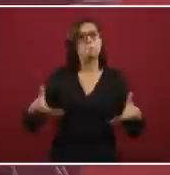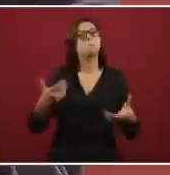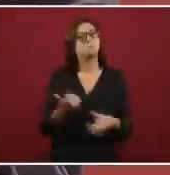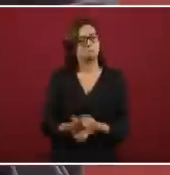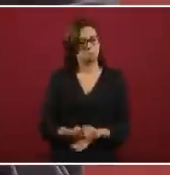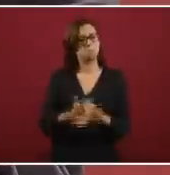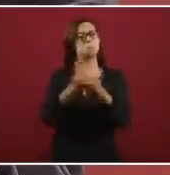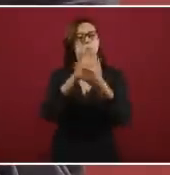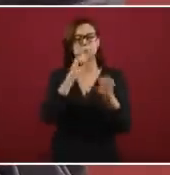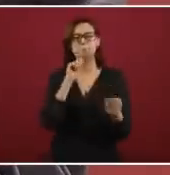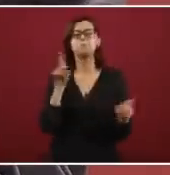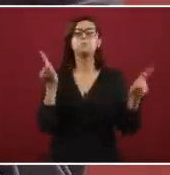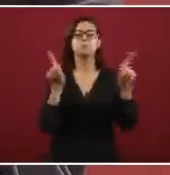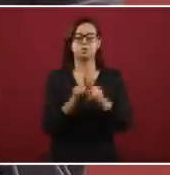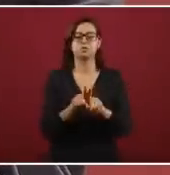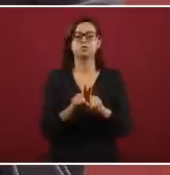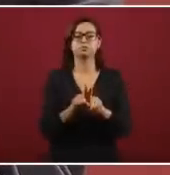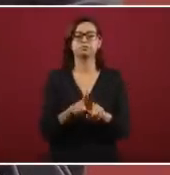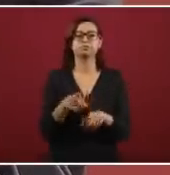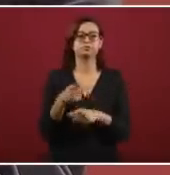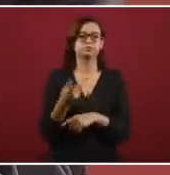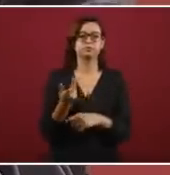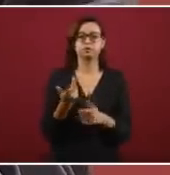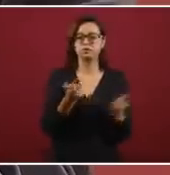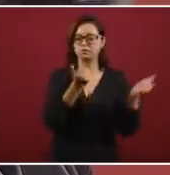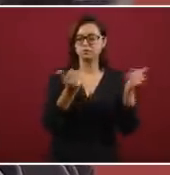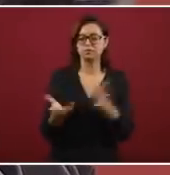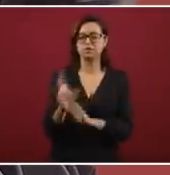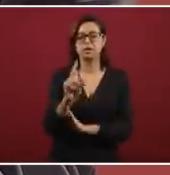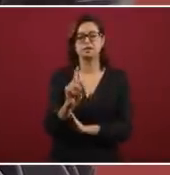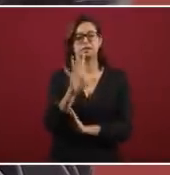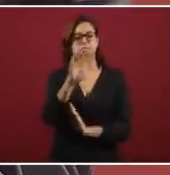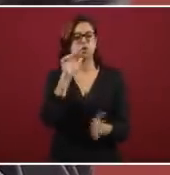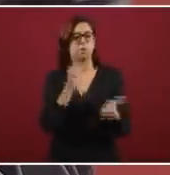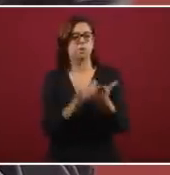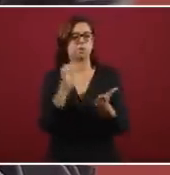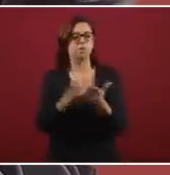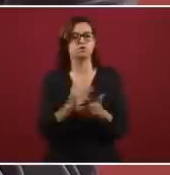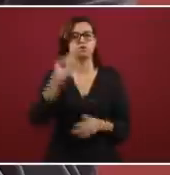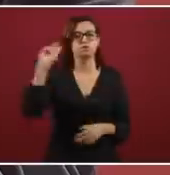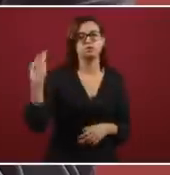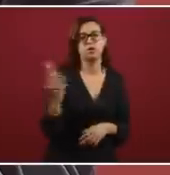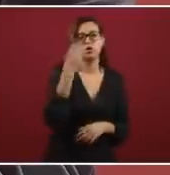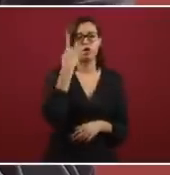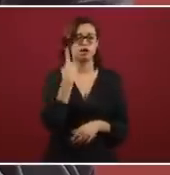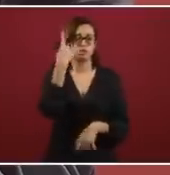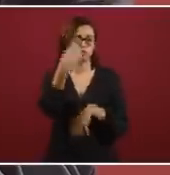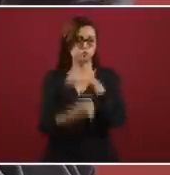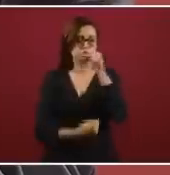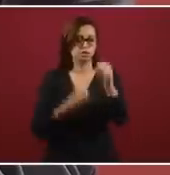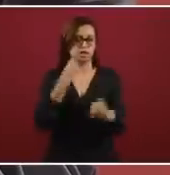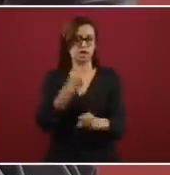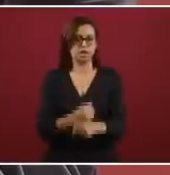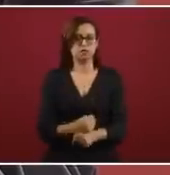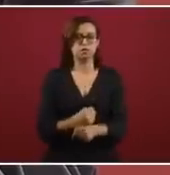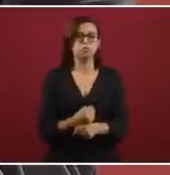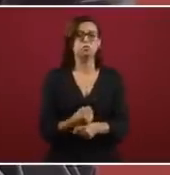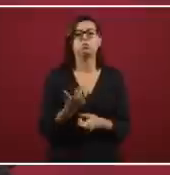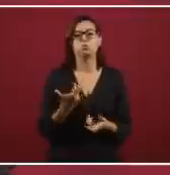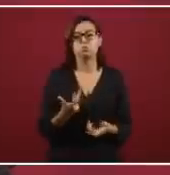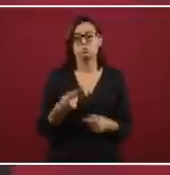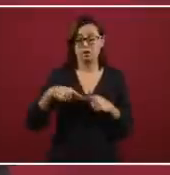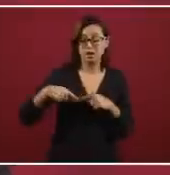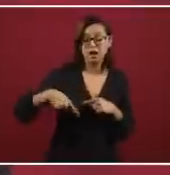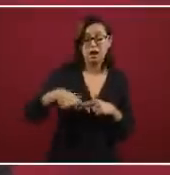mucho, lo que envían a sus familiares, 35 mil millones de dólares al año en promedio. El pronóstico es que